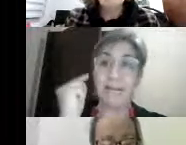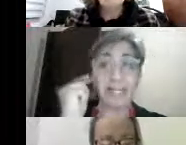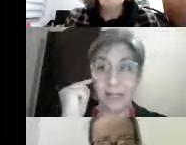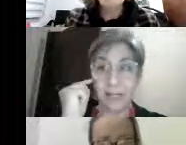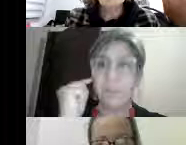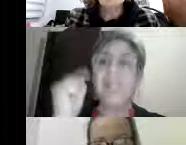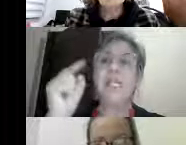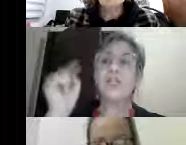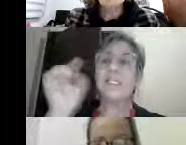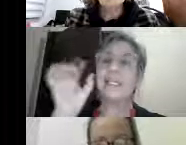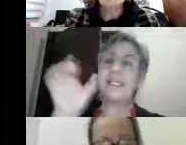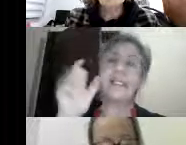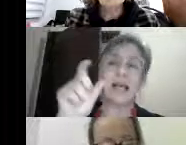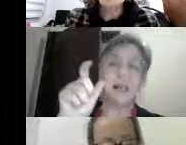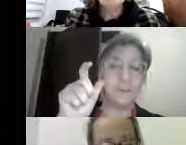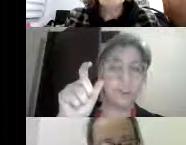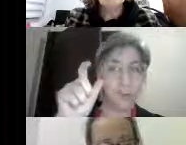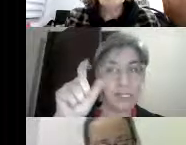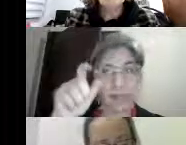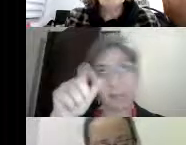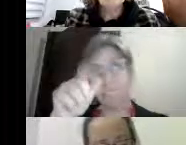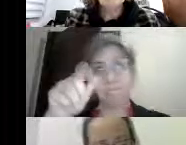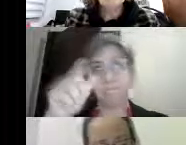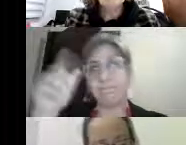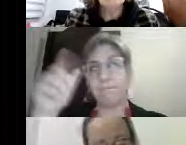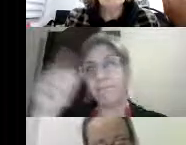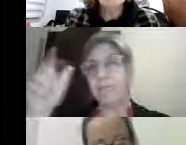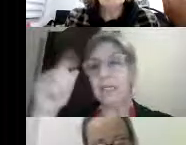que en la vagina, y entonces tienen ese